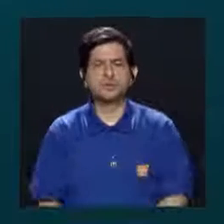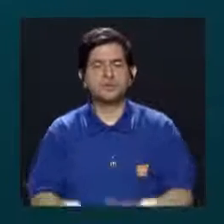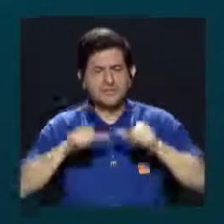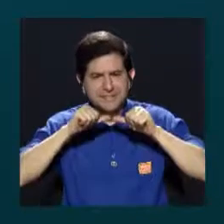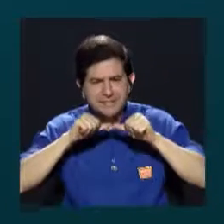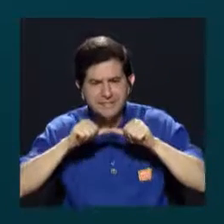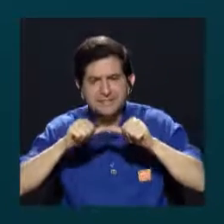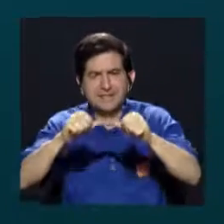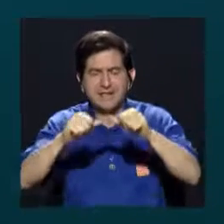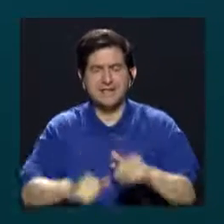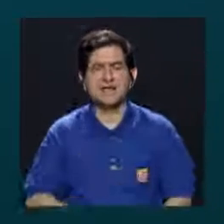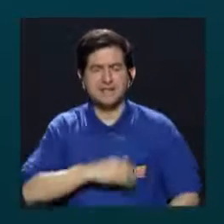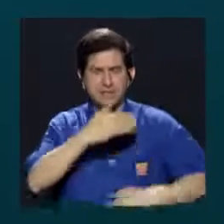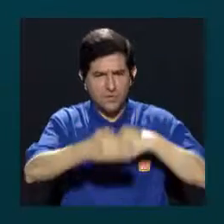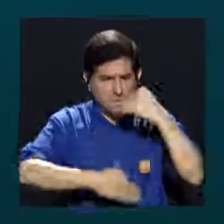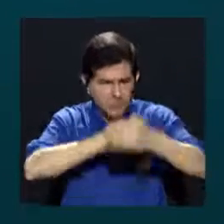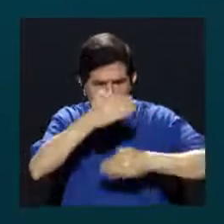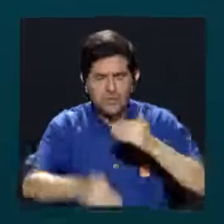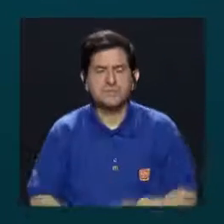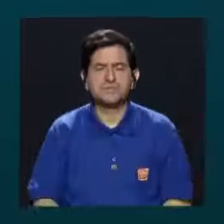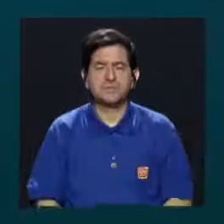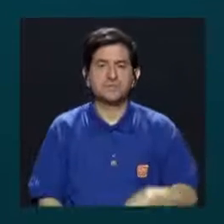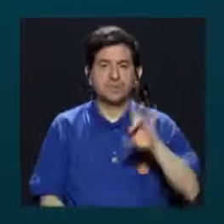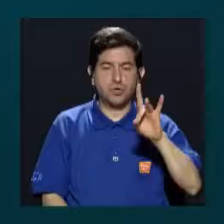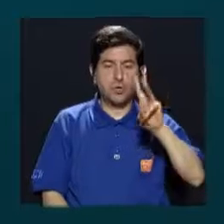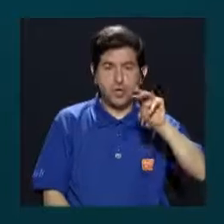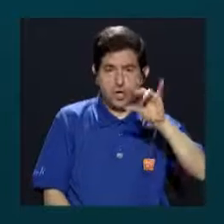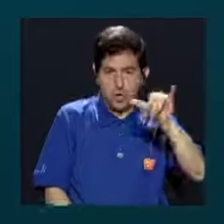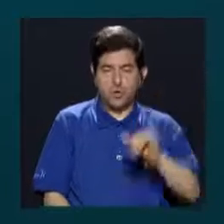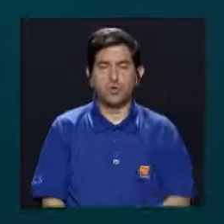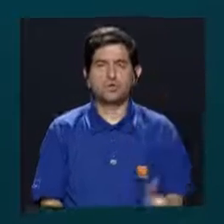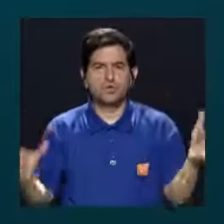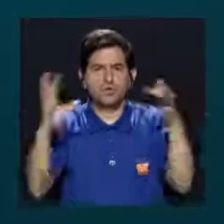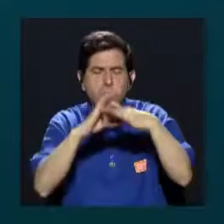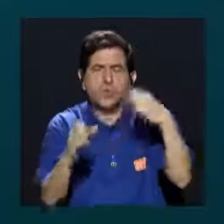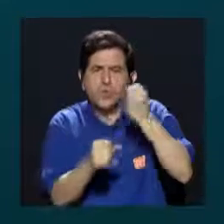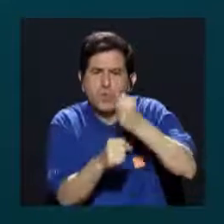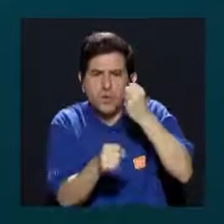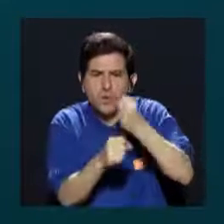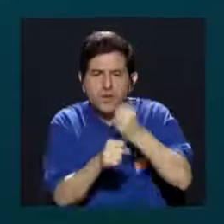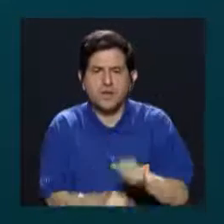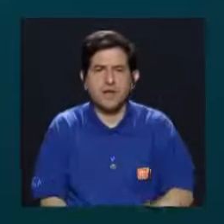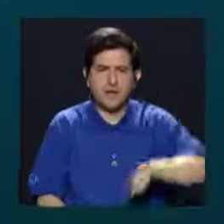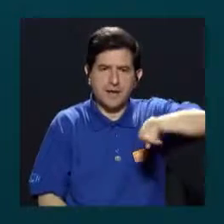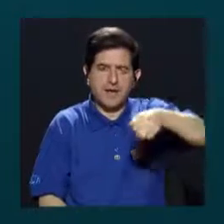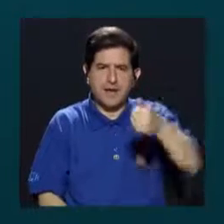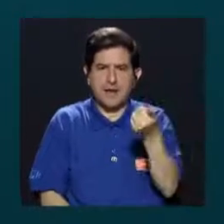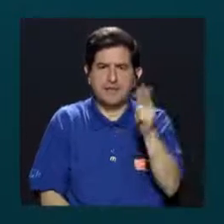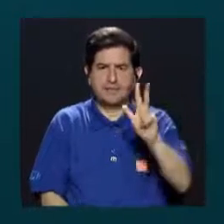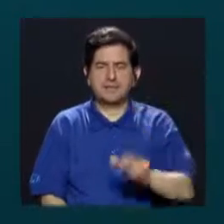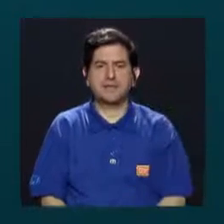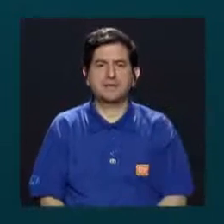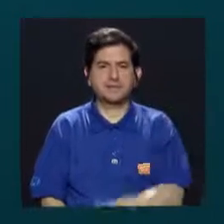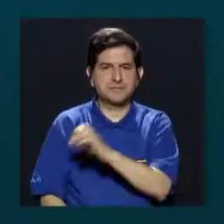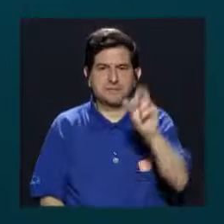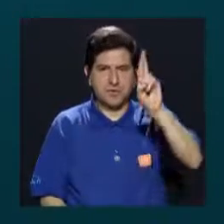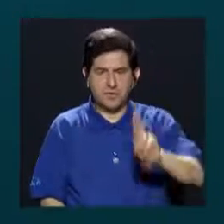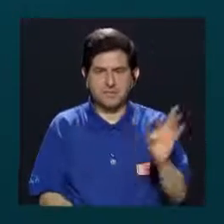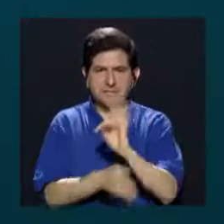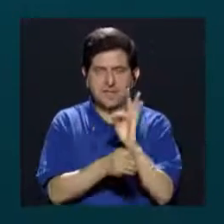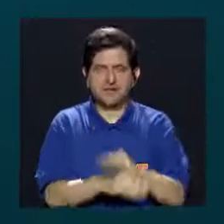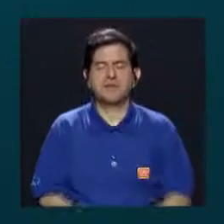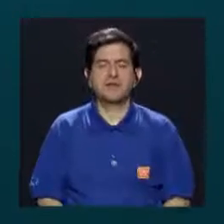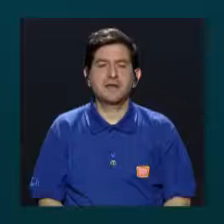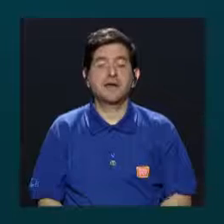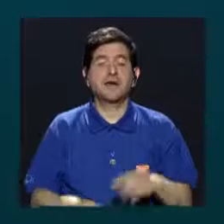para continuar con esta labor y el próximo 8 de mayo uniremos esfuerzos con el canal 13 costa televisión